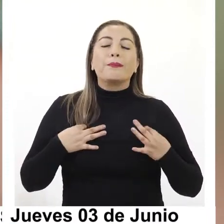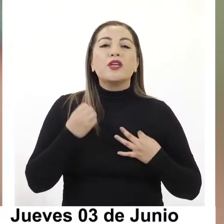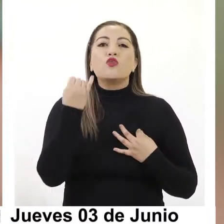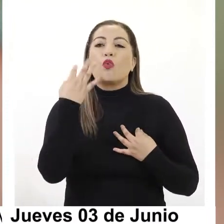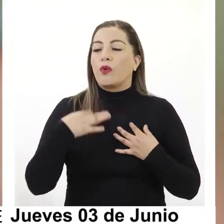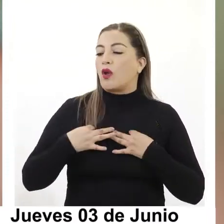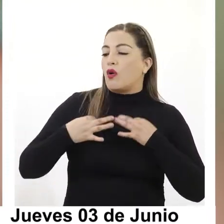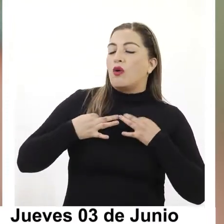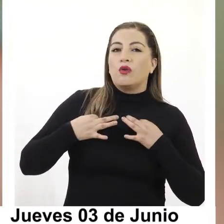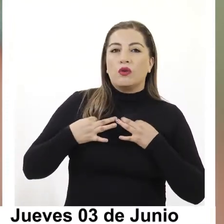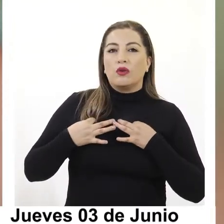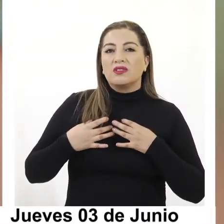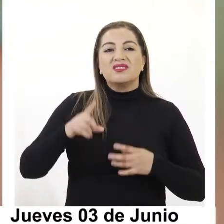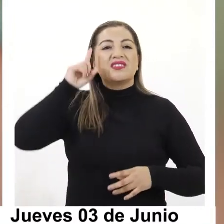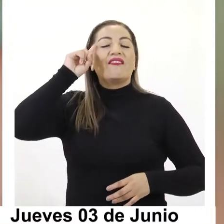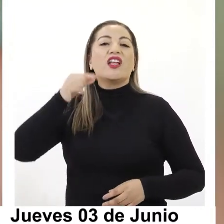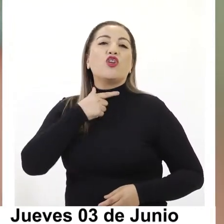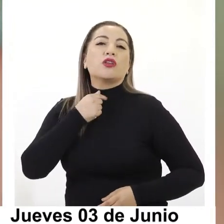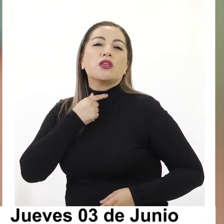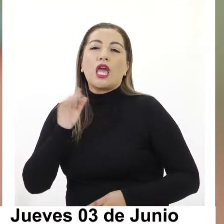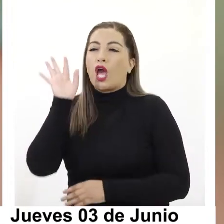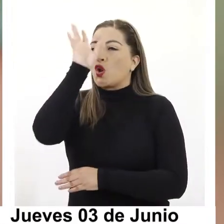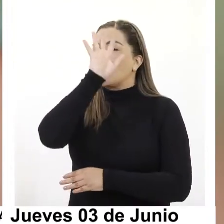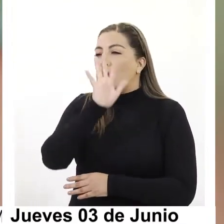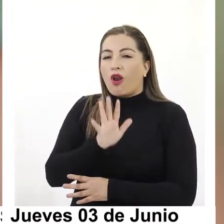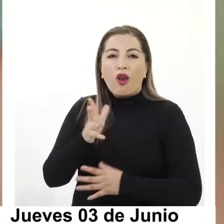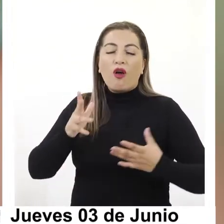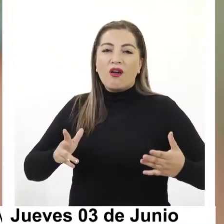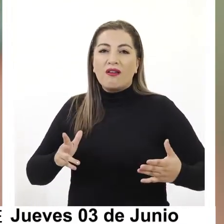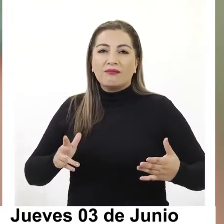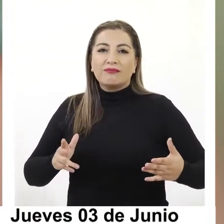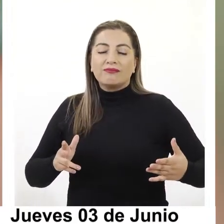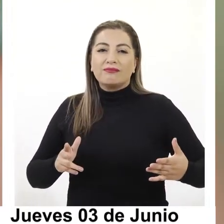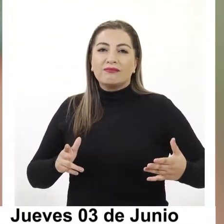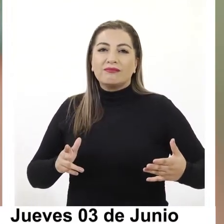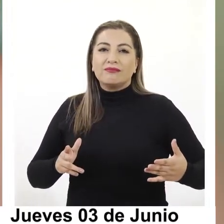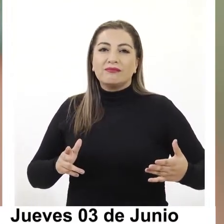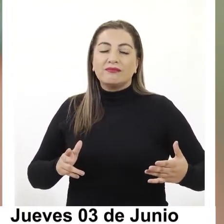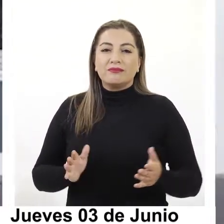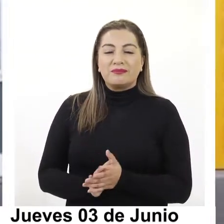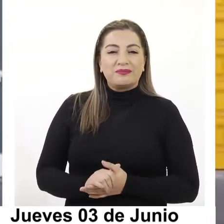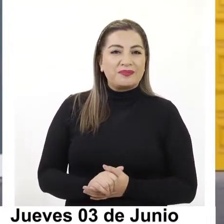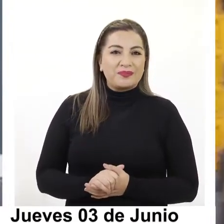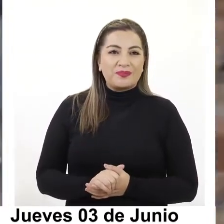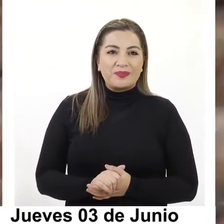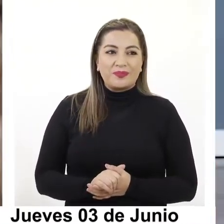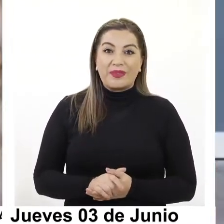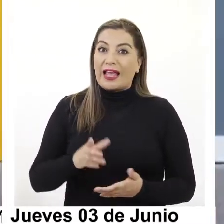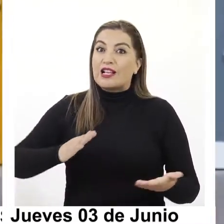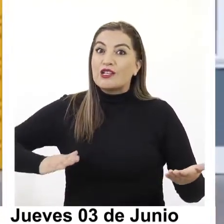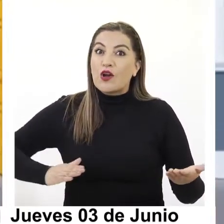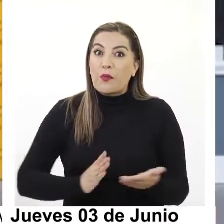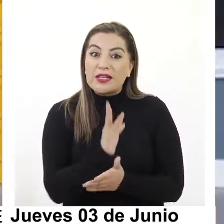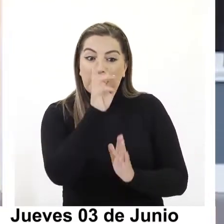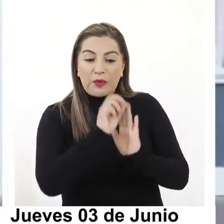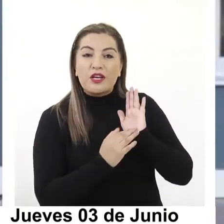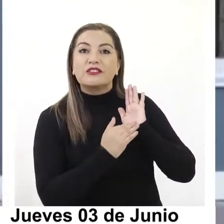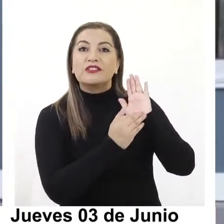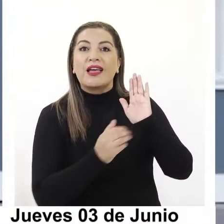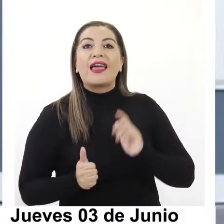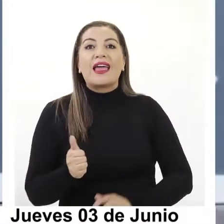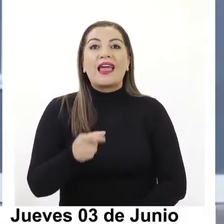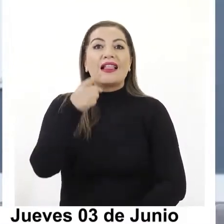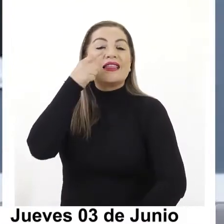talla, puedes hacer un perfil con tus colores favoritos, con tu talla. Durante el lanzamiento del proyecto,